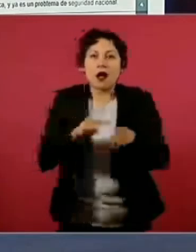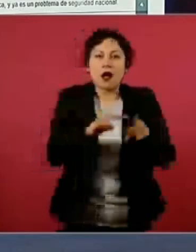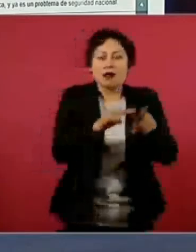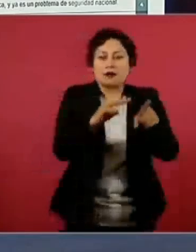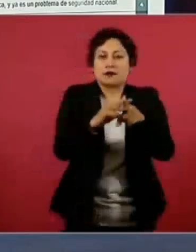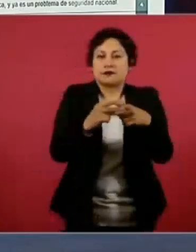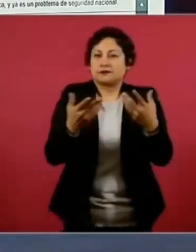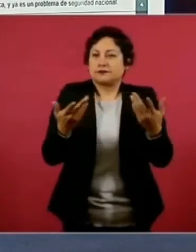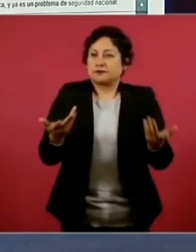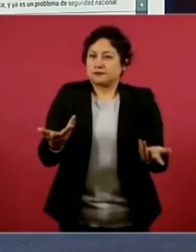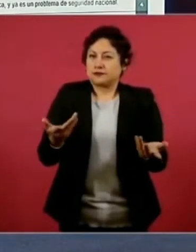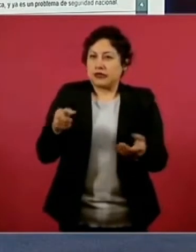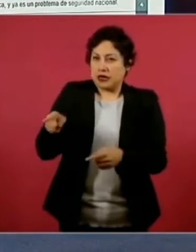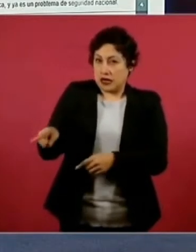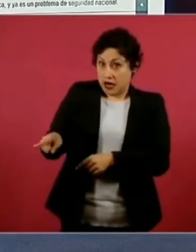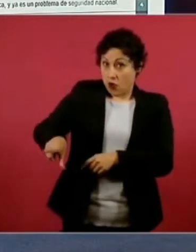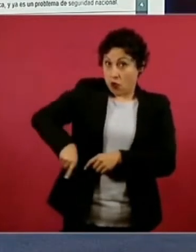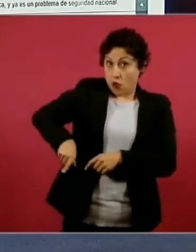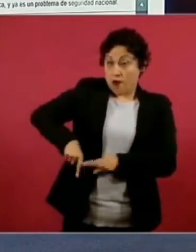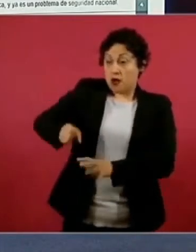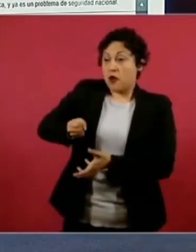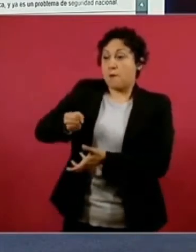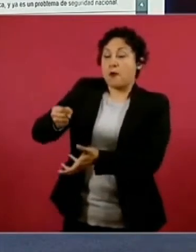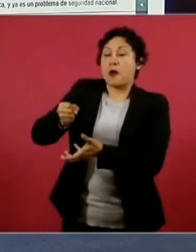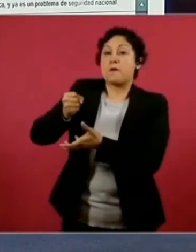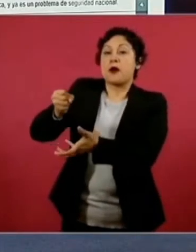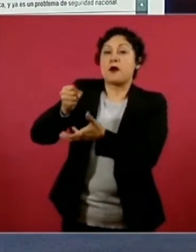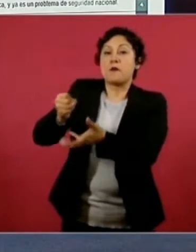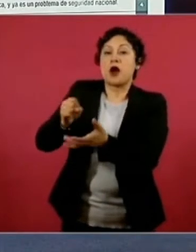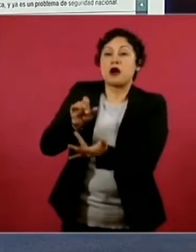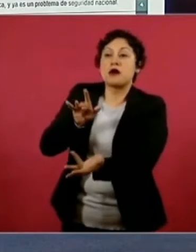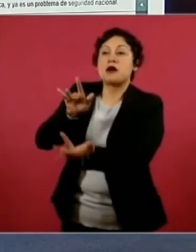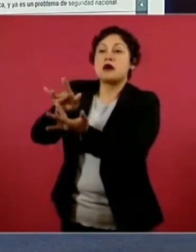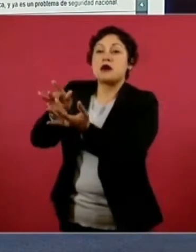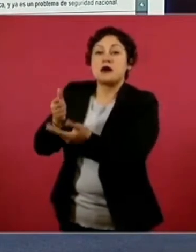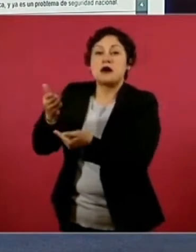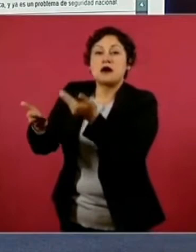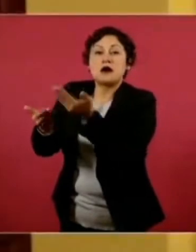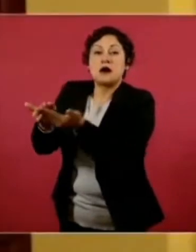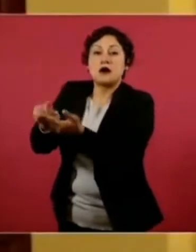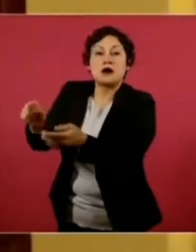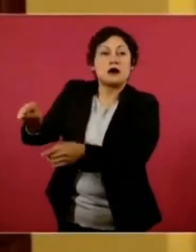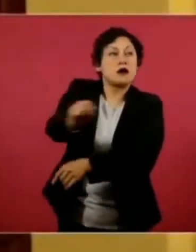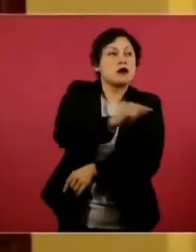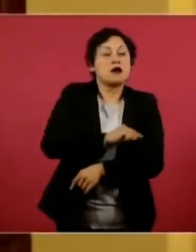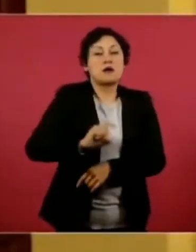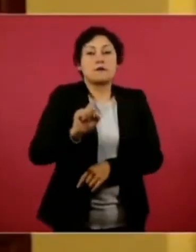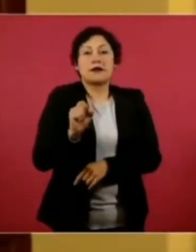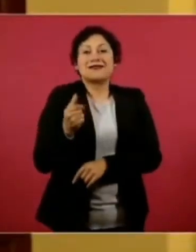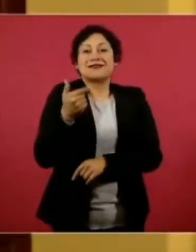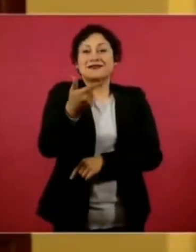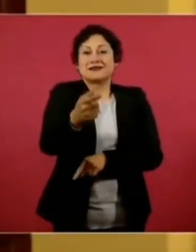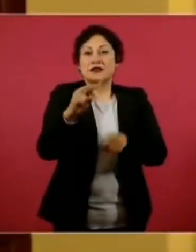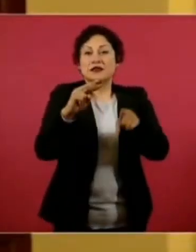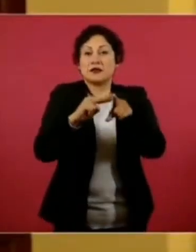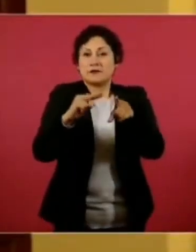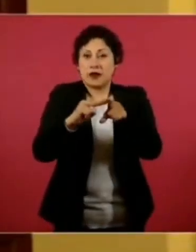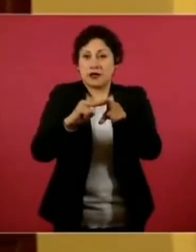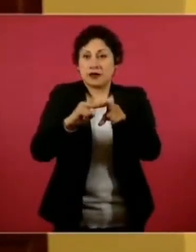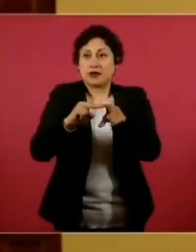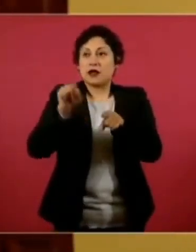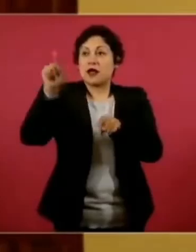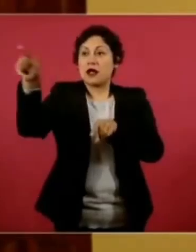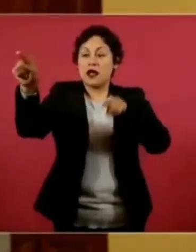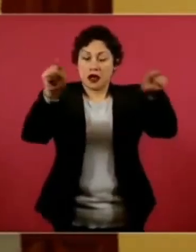anclar con recursos del Estado para 27 parques eólicos y que venía hacia el centro del país para que pudiera vender esa